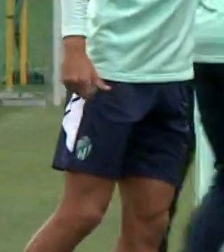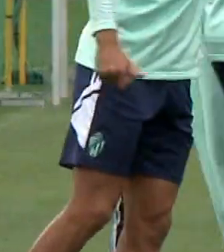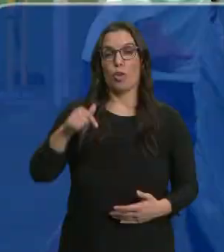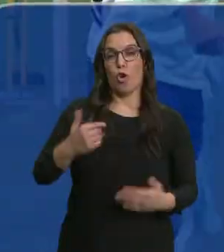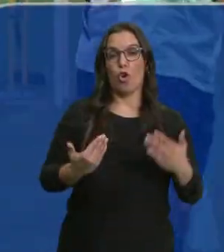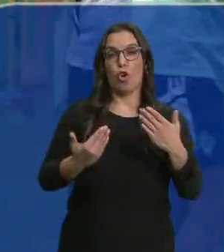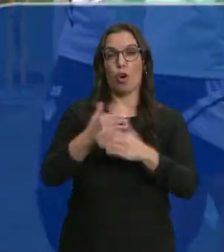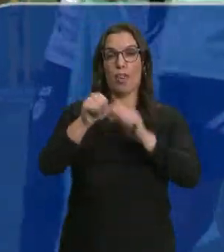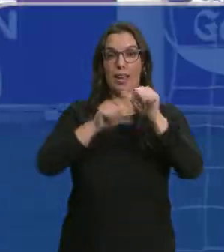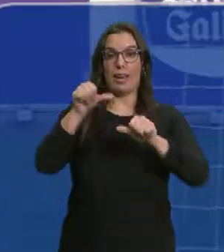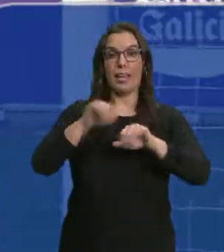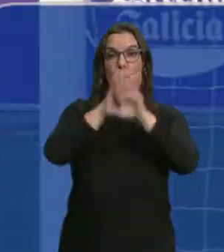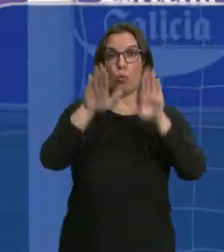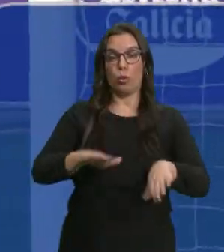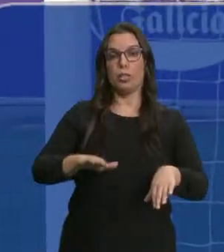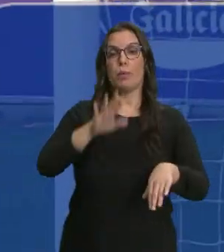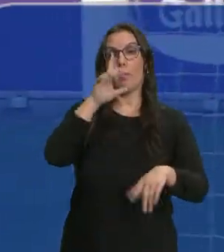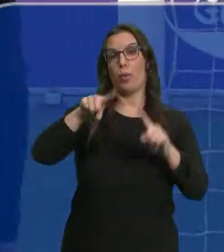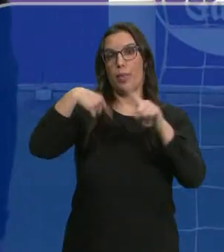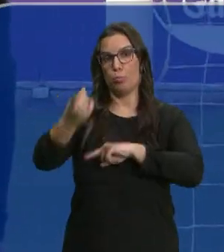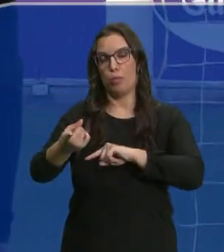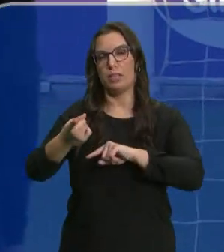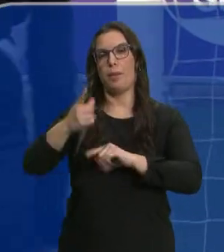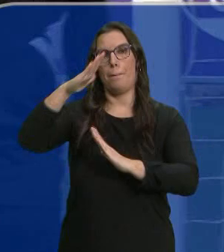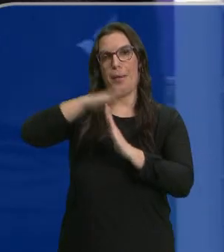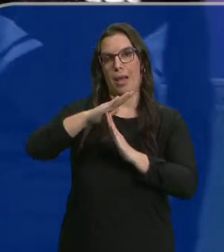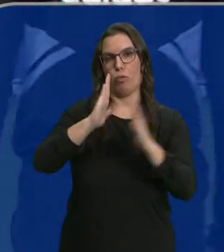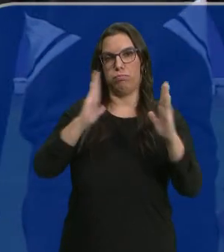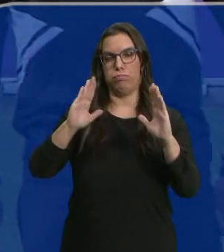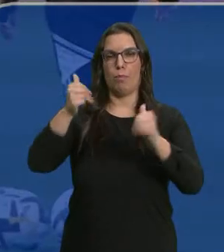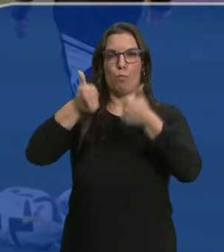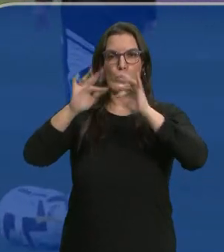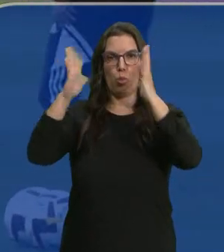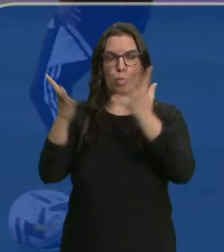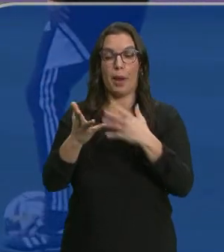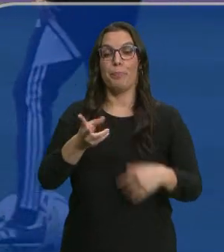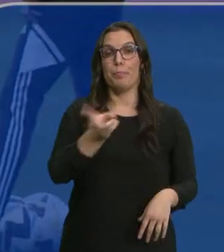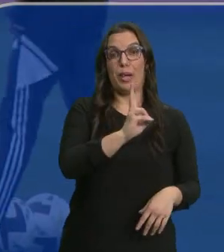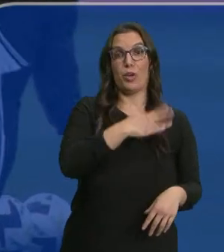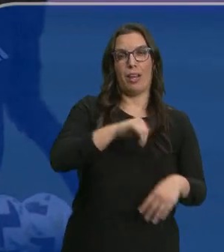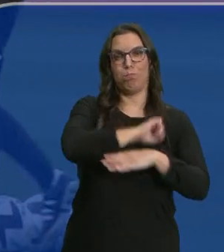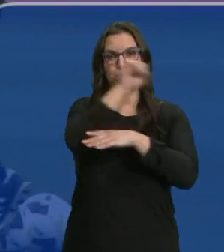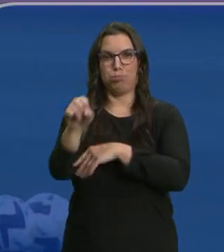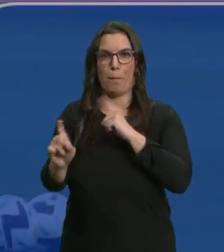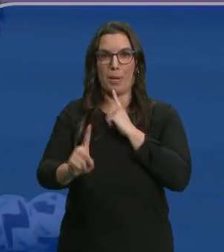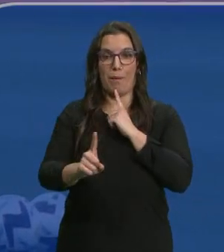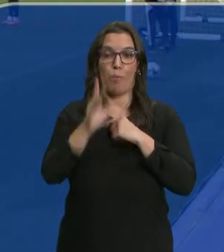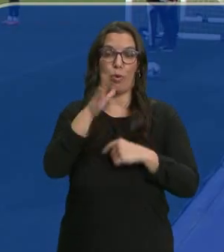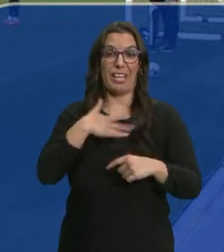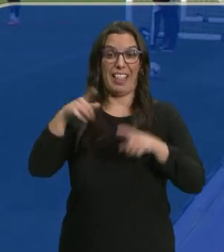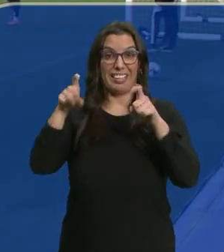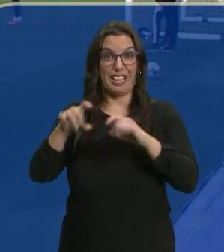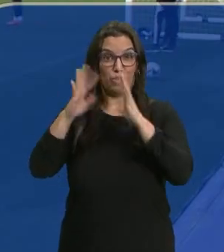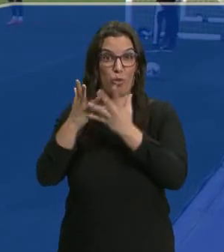Última jornada de Liga en Primera División antes del parón por el Mundial. El Real Valladolid quiere asaltar el nuevo San Mamés para irse al descanso en